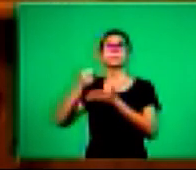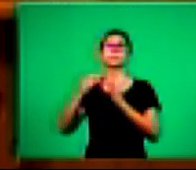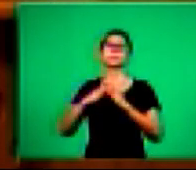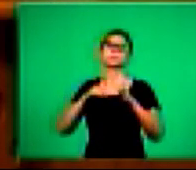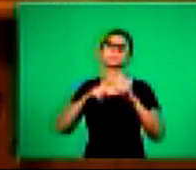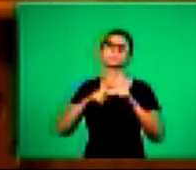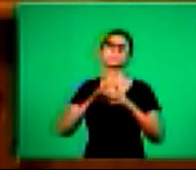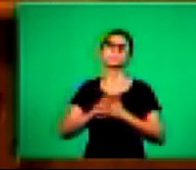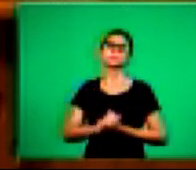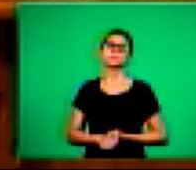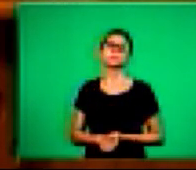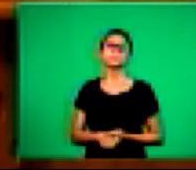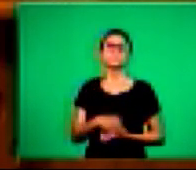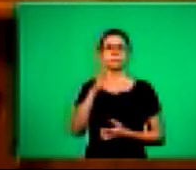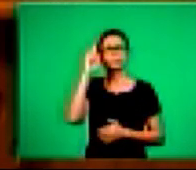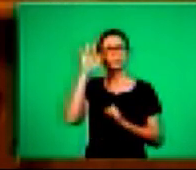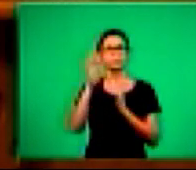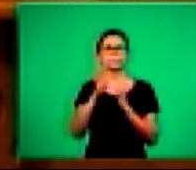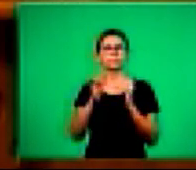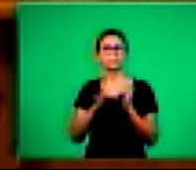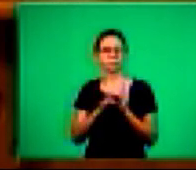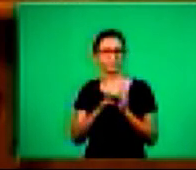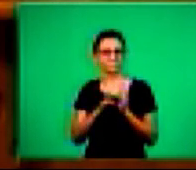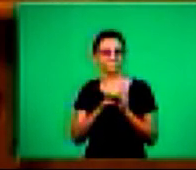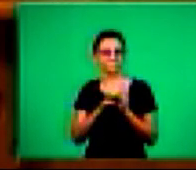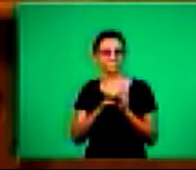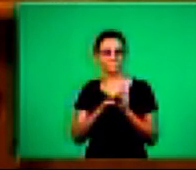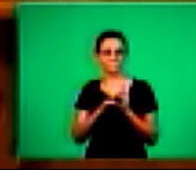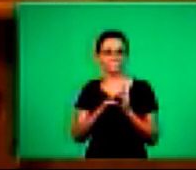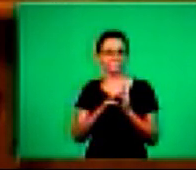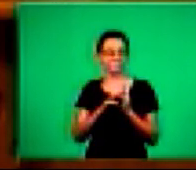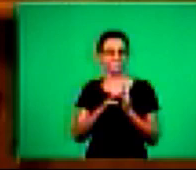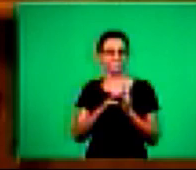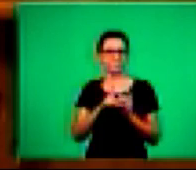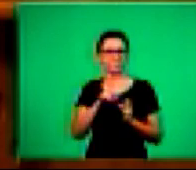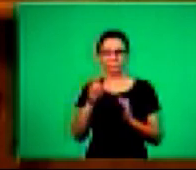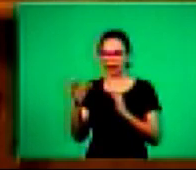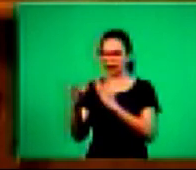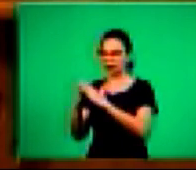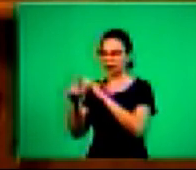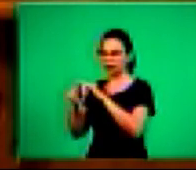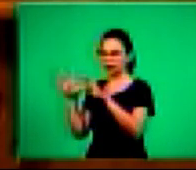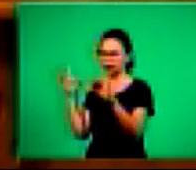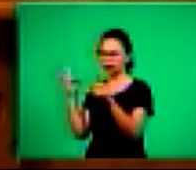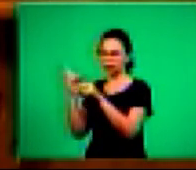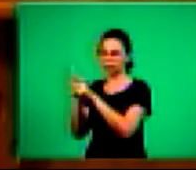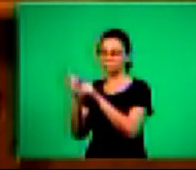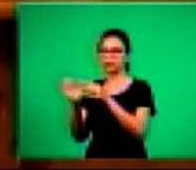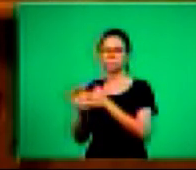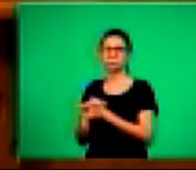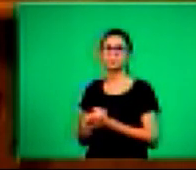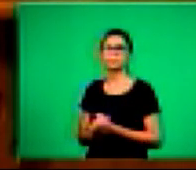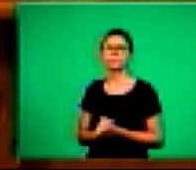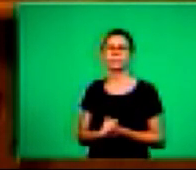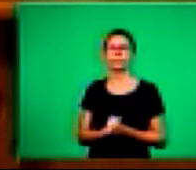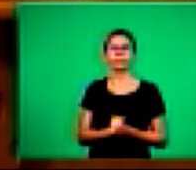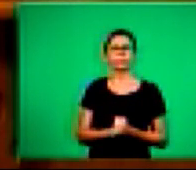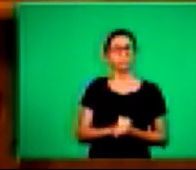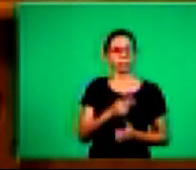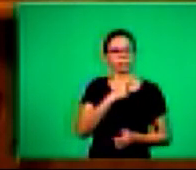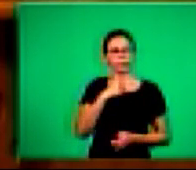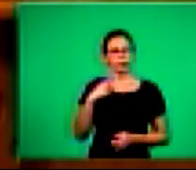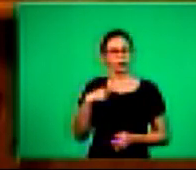miento de la iglesia entonces el señor jesús con su novia que es la iglesia vean la pregunta que el pastor gilson hizo